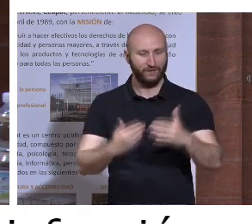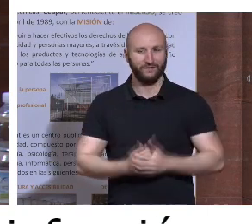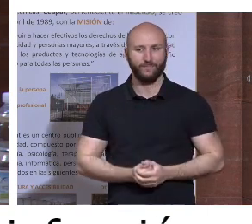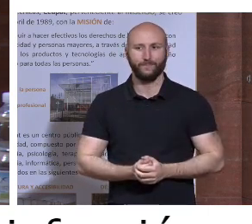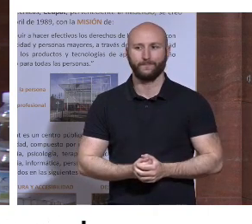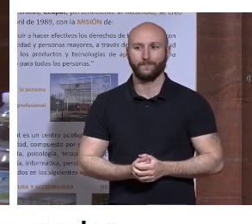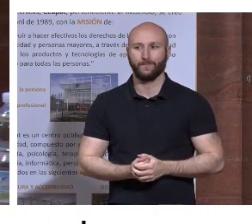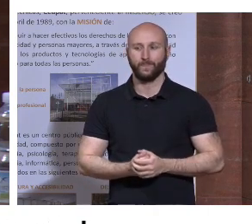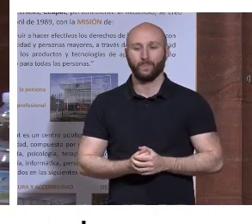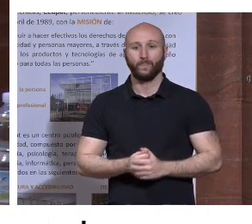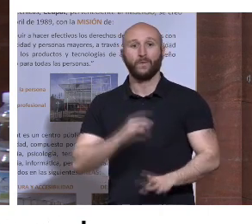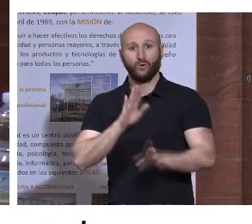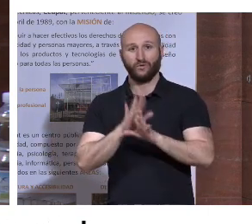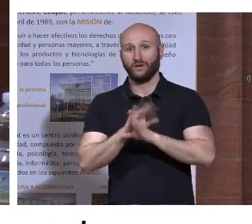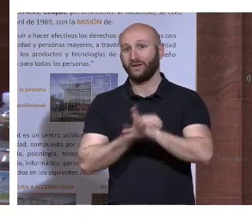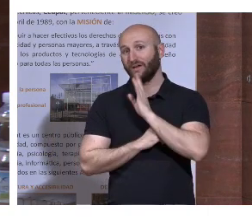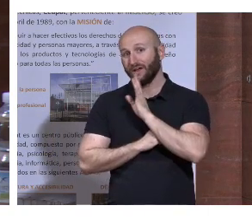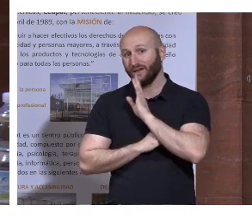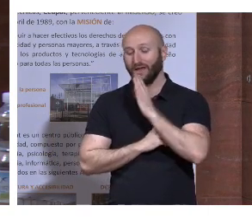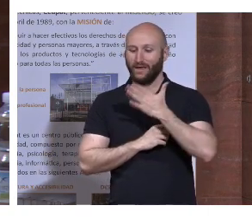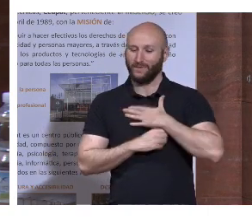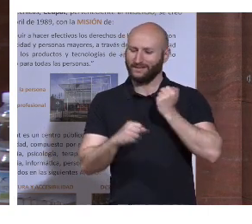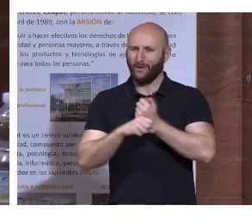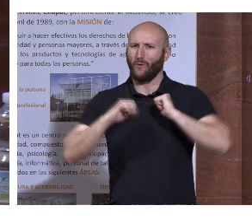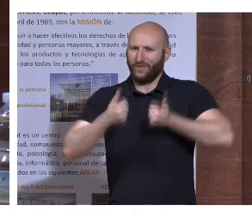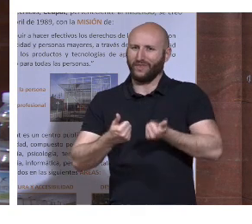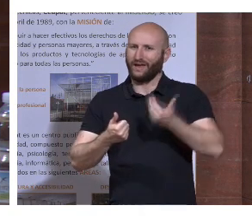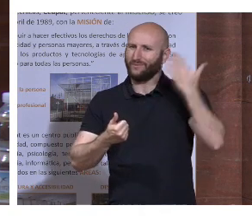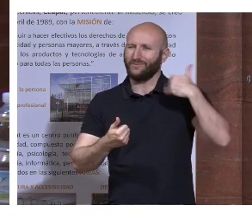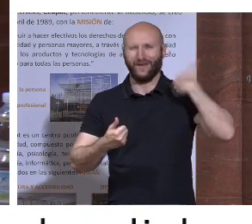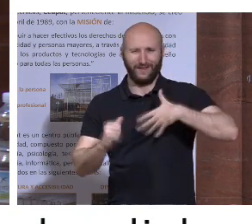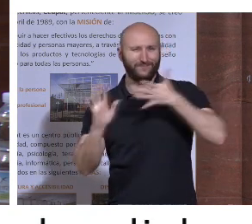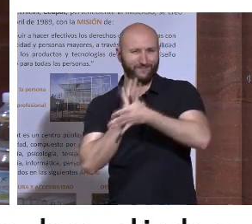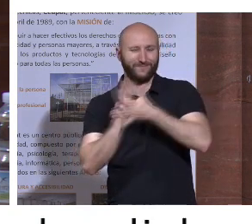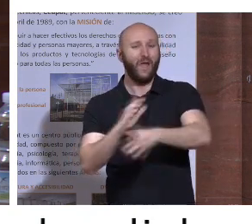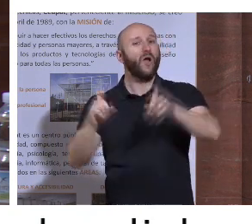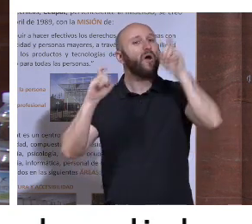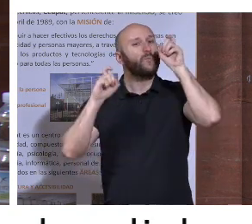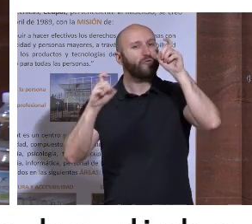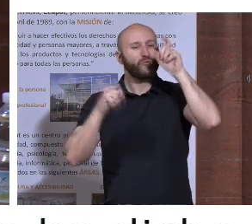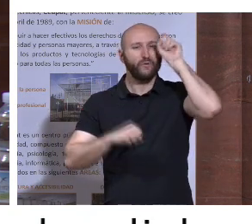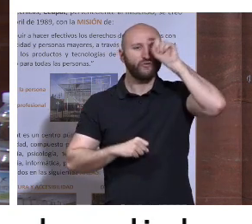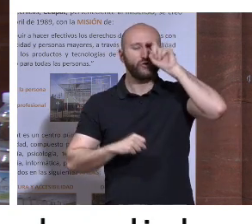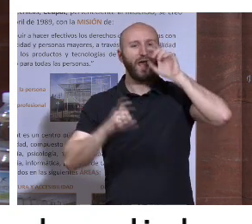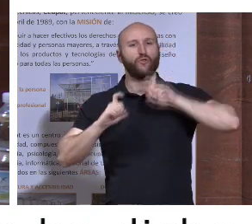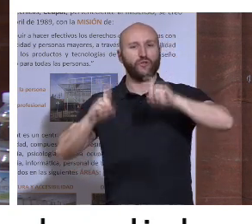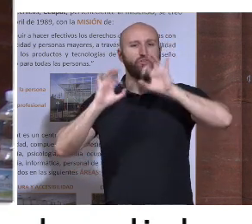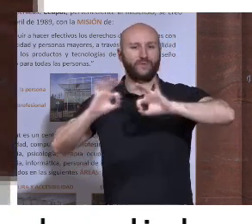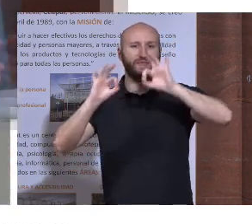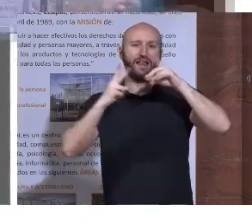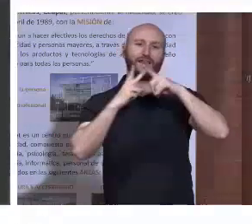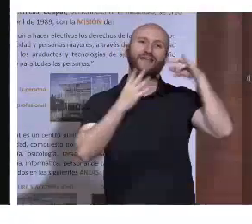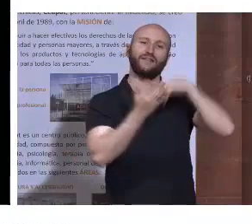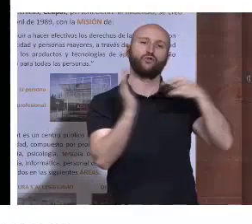es que, continuando con esto, ya he dicho dónde empezó mi trayectoria como profesora de Educación Especial y Tecnología. Y ahí pues,